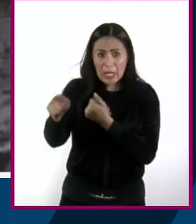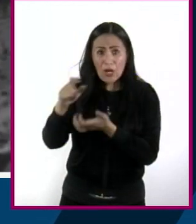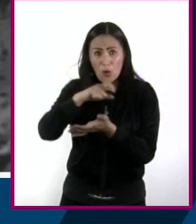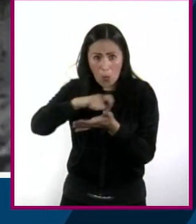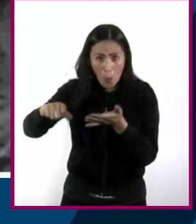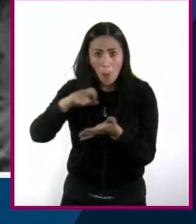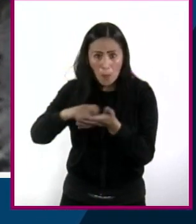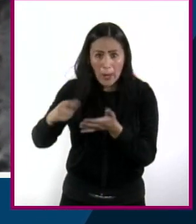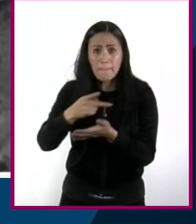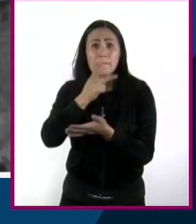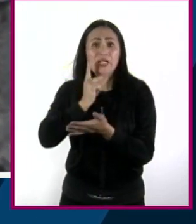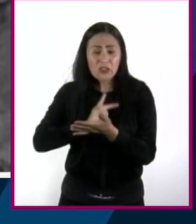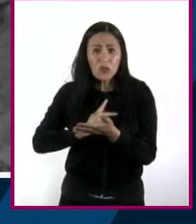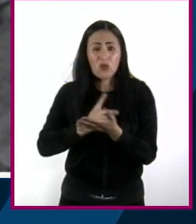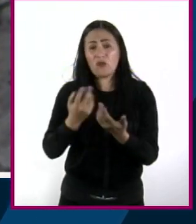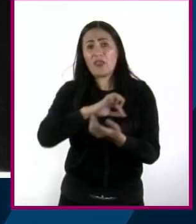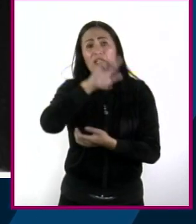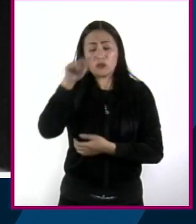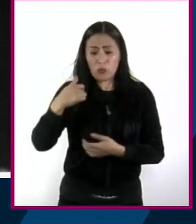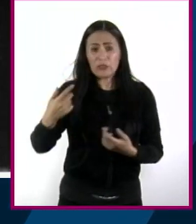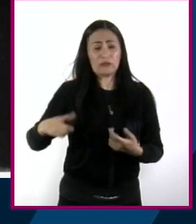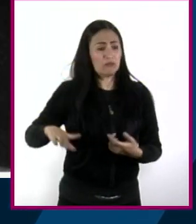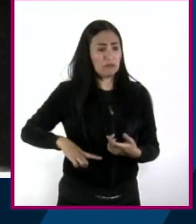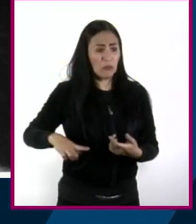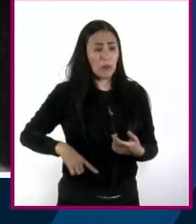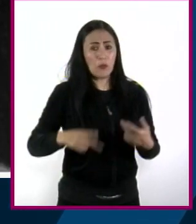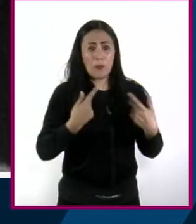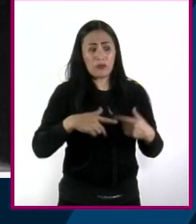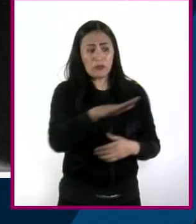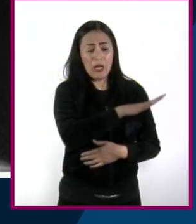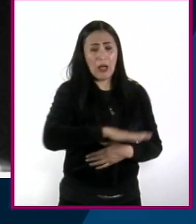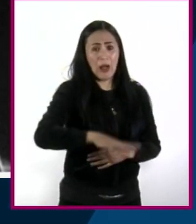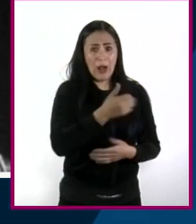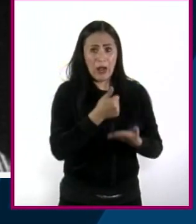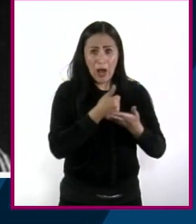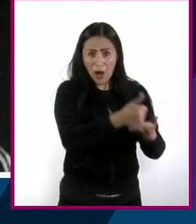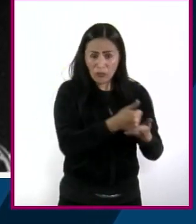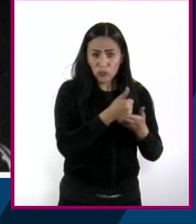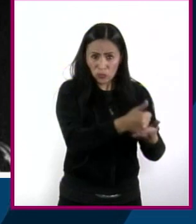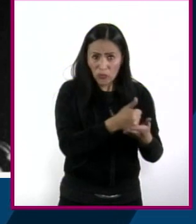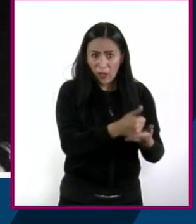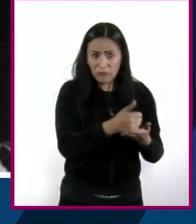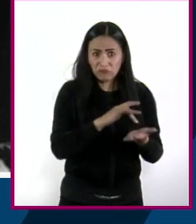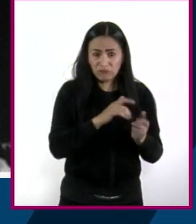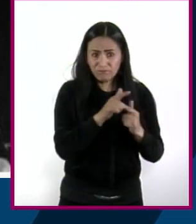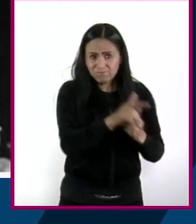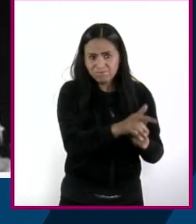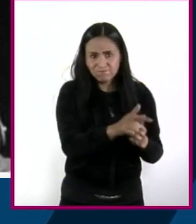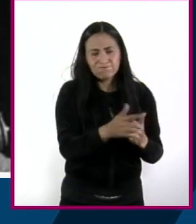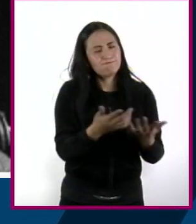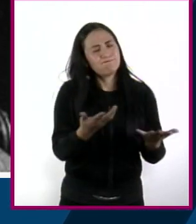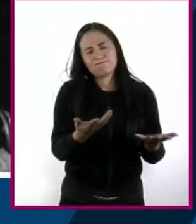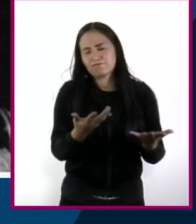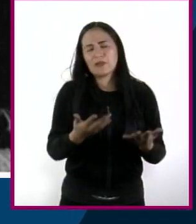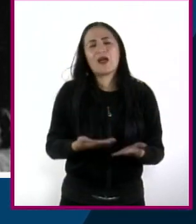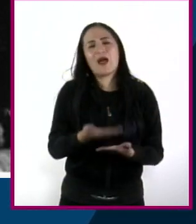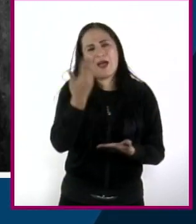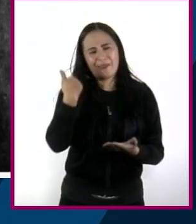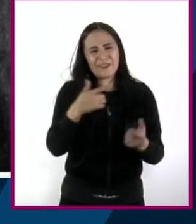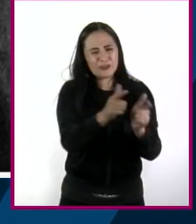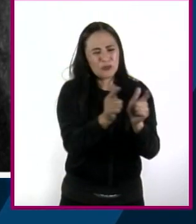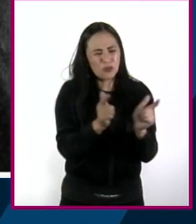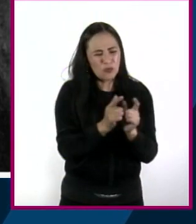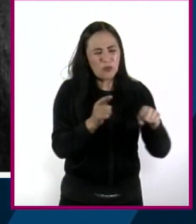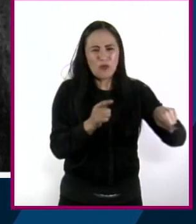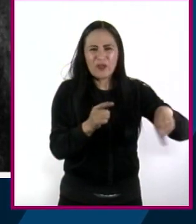modelo de Estado benefactor. Fue en ese momento que se acentuaron aquellos argumentos de las izquierdas,